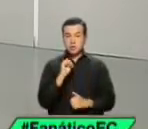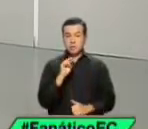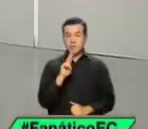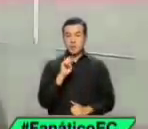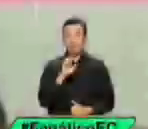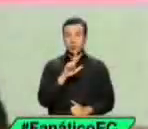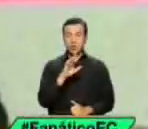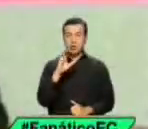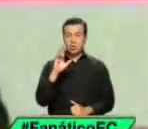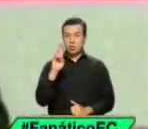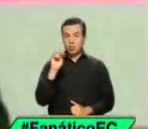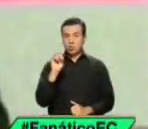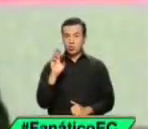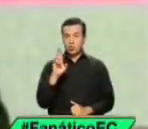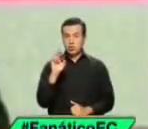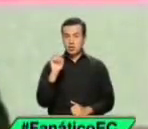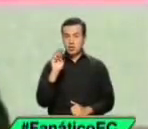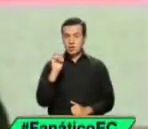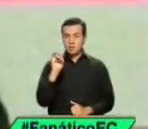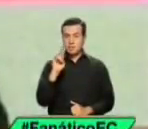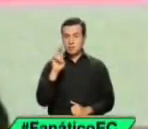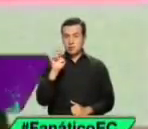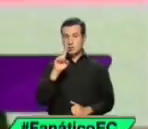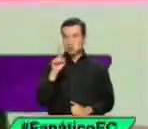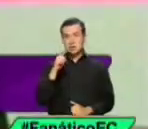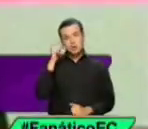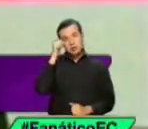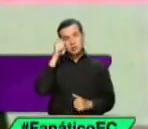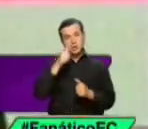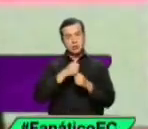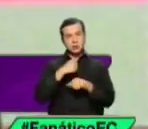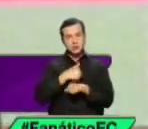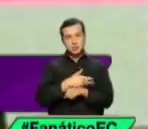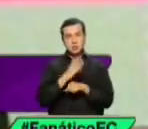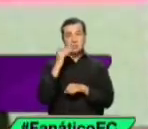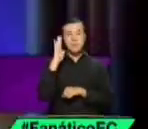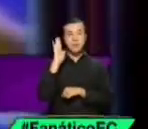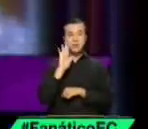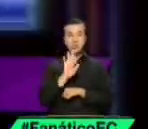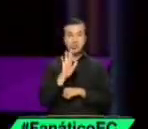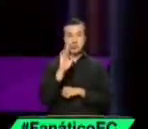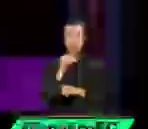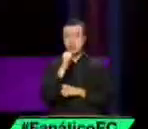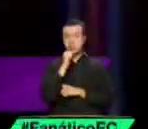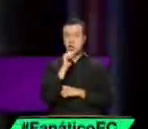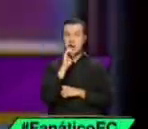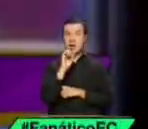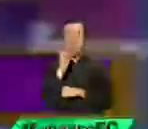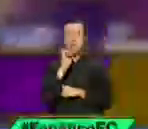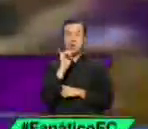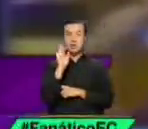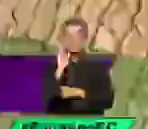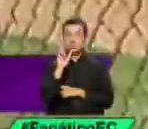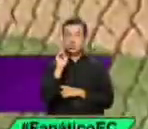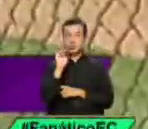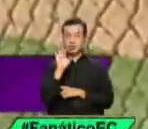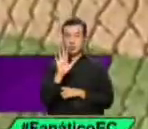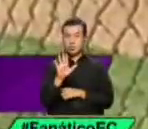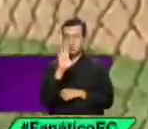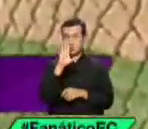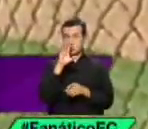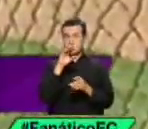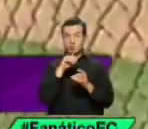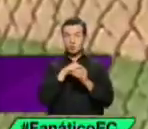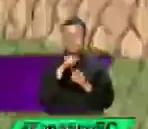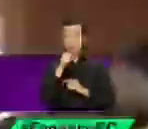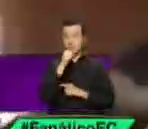Manuel Kun Ramírez. ¿Cómo no recordarlo de aquellas jornadas, sobre todo en su programa Acción de